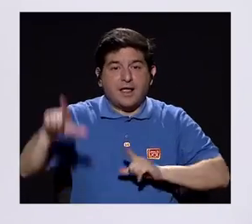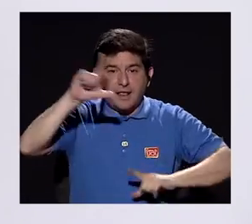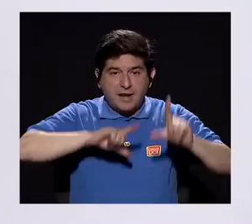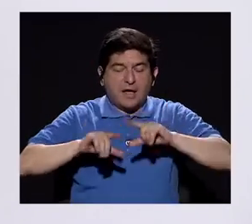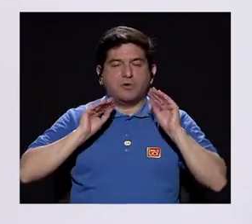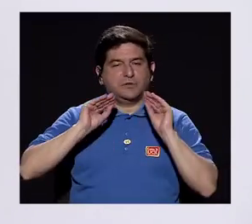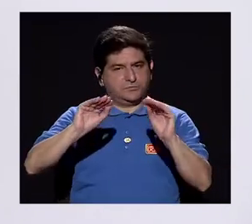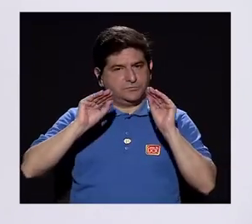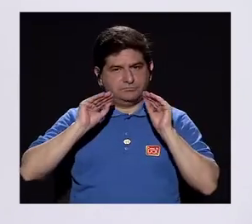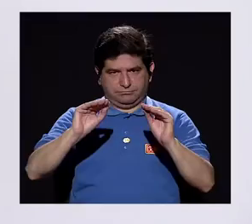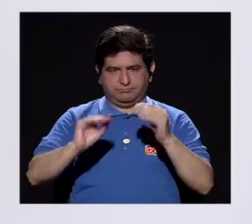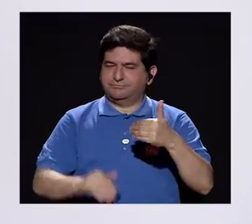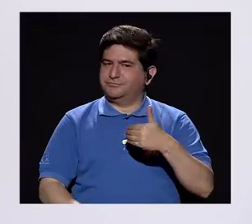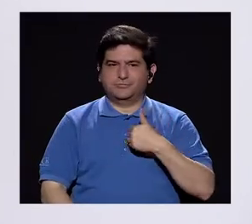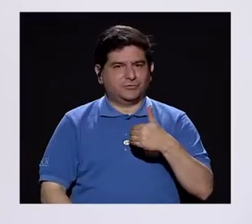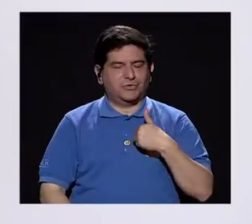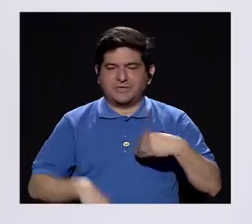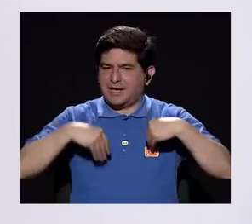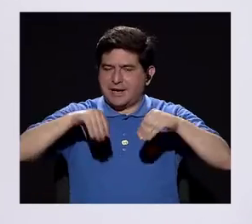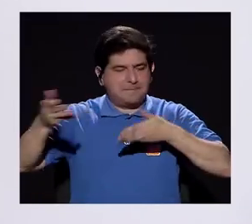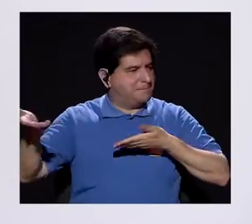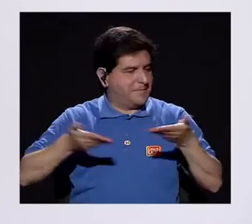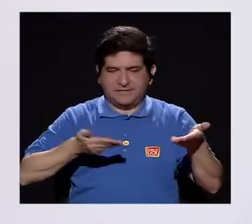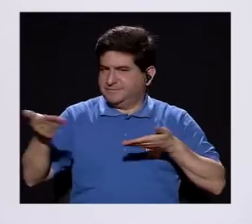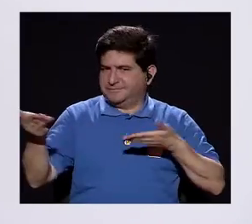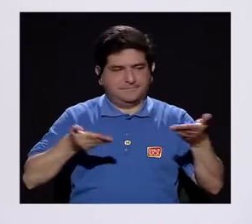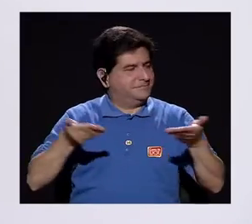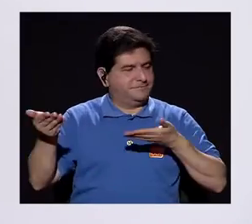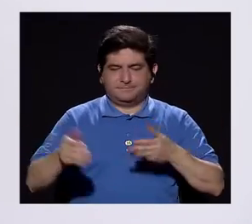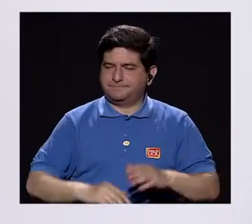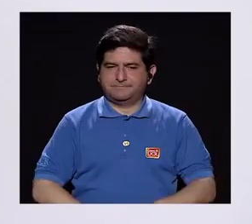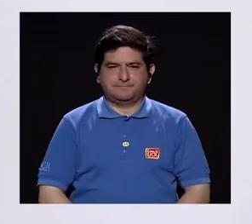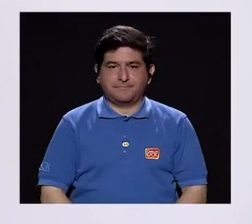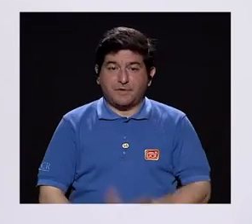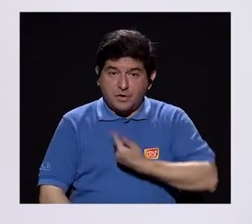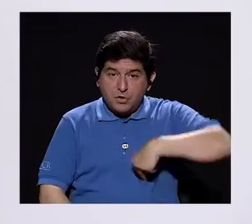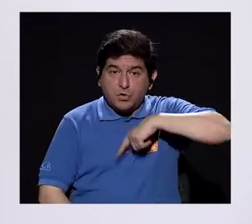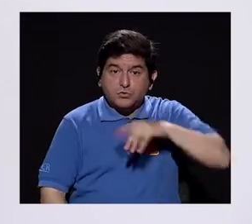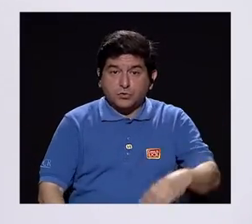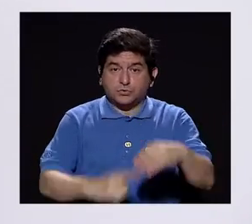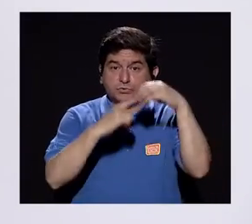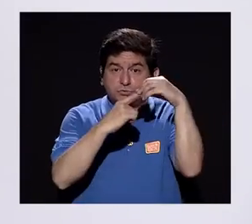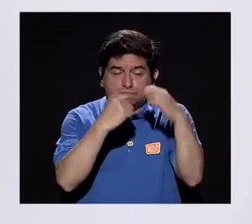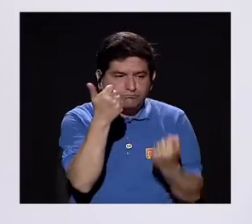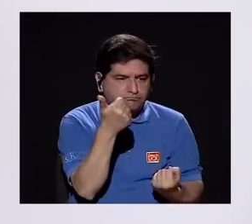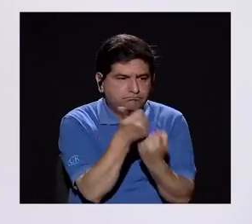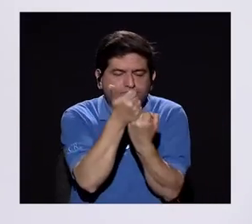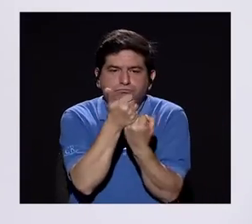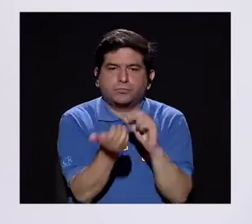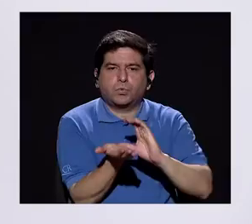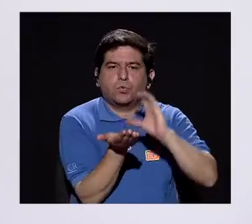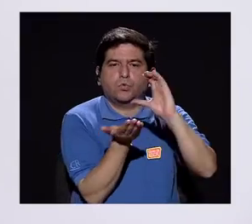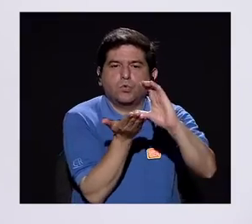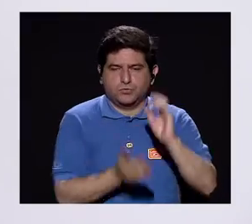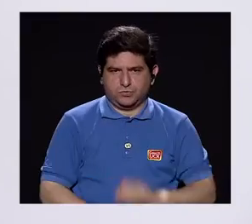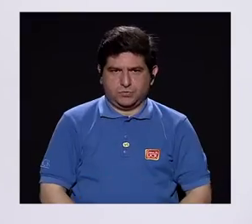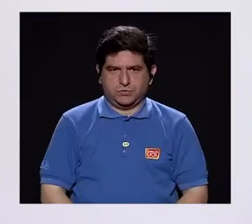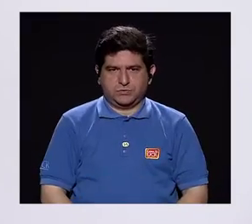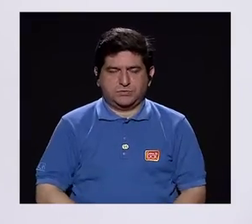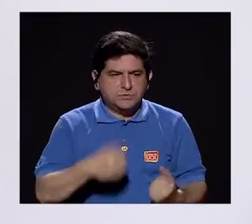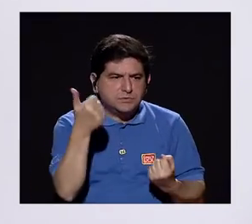laboratorio académico verdad no tiene venta de servicios en todo lo que hacemos principalmente dar apoyo a los cursos